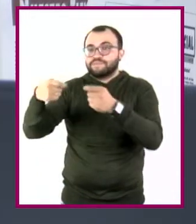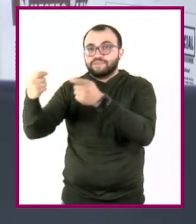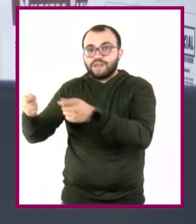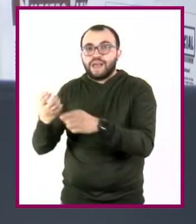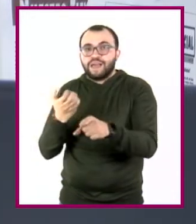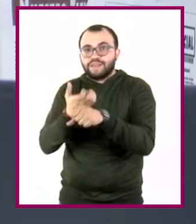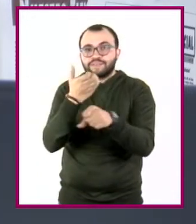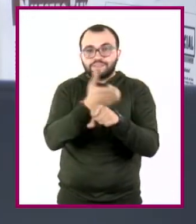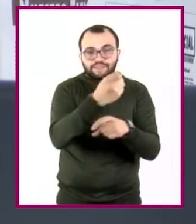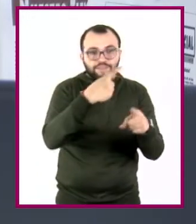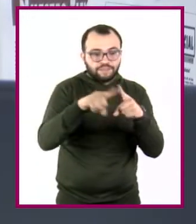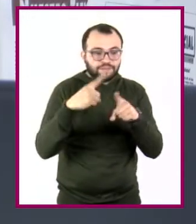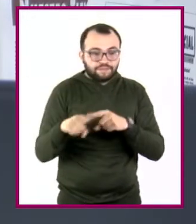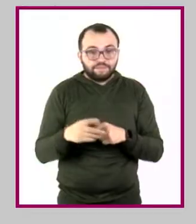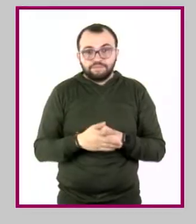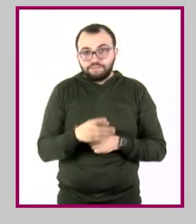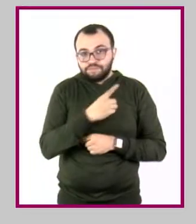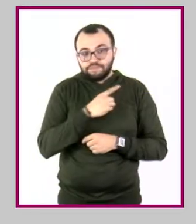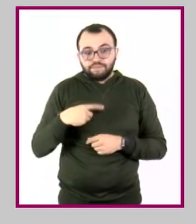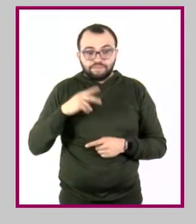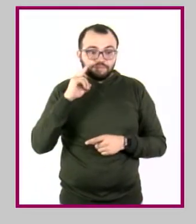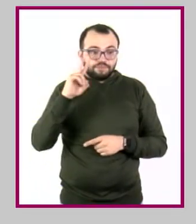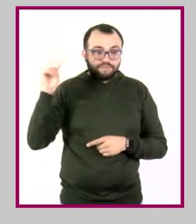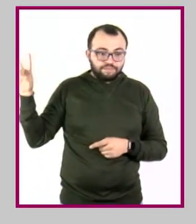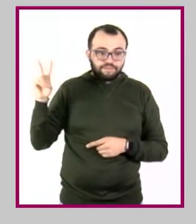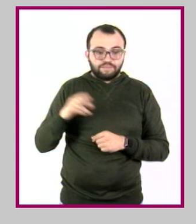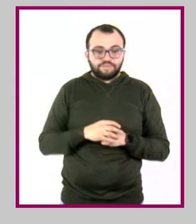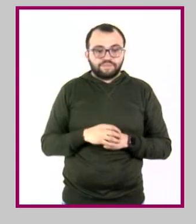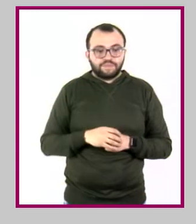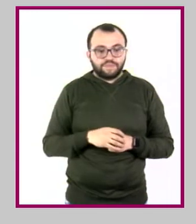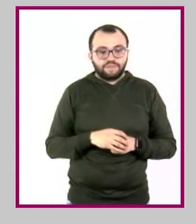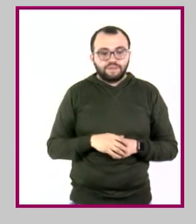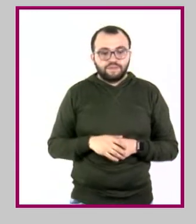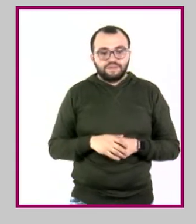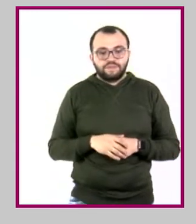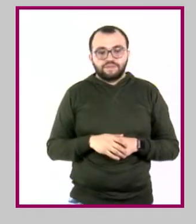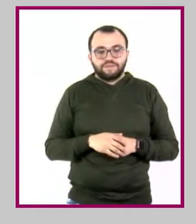municipios. Hay que ver la siguiente lámina también.